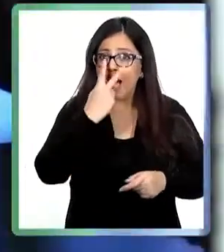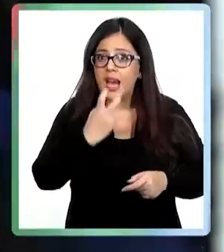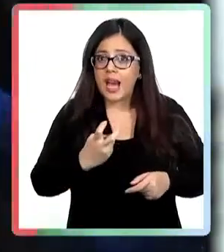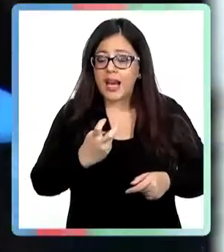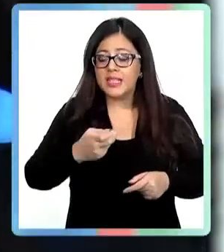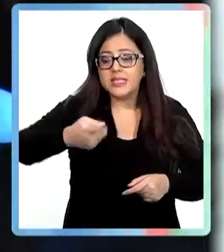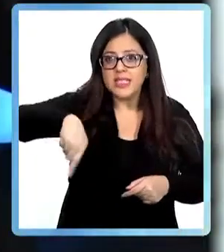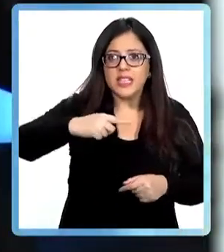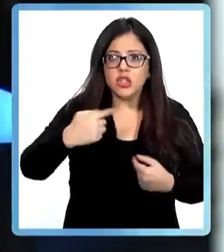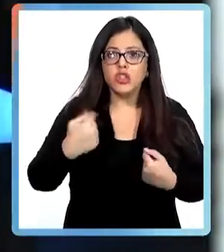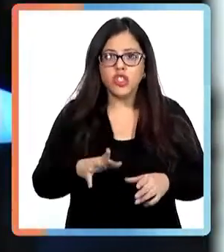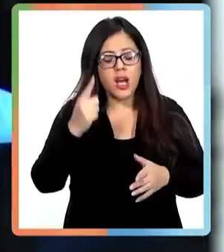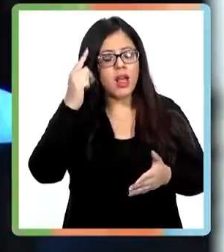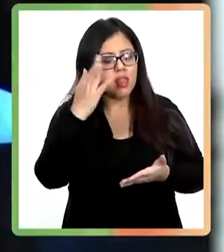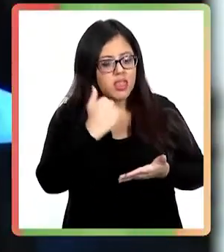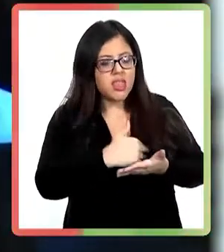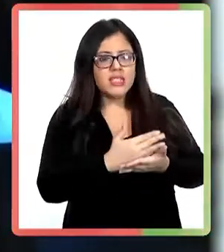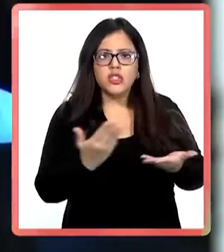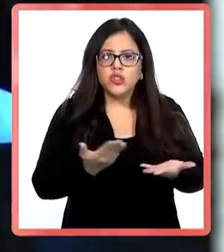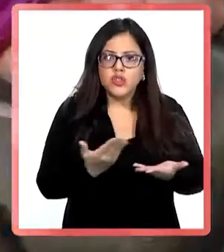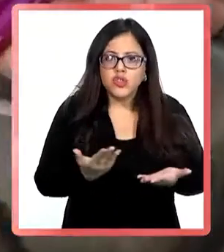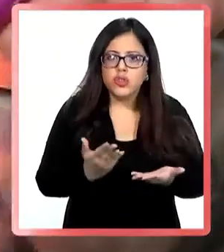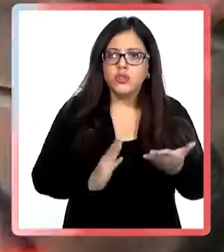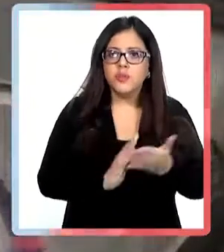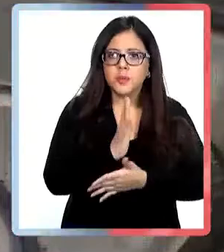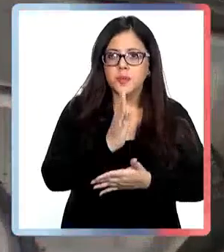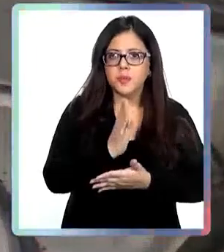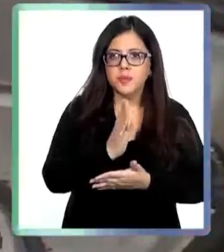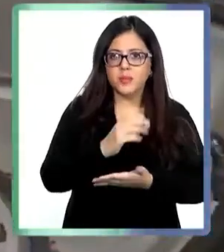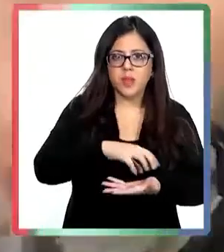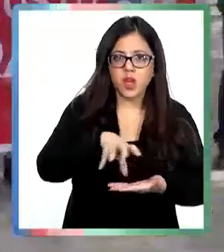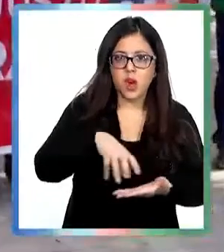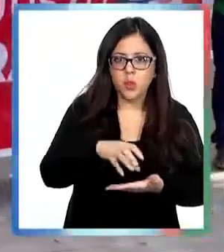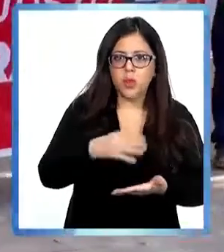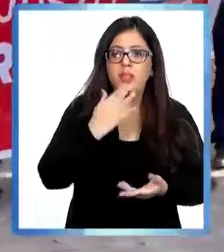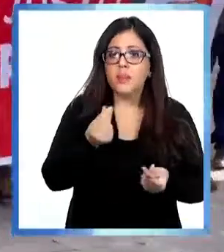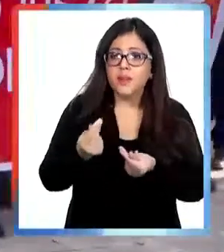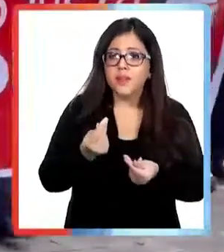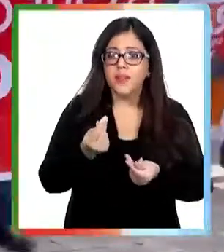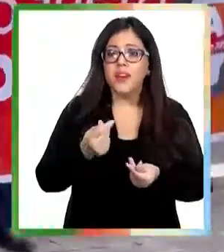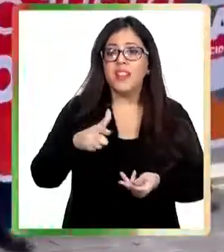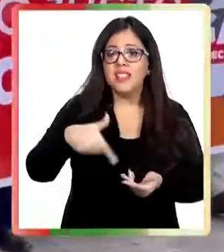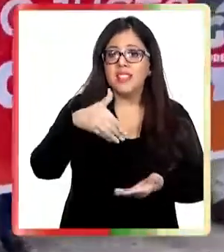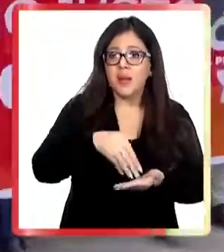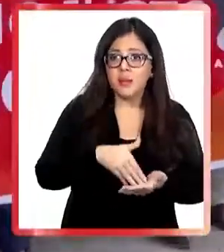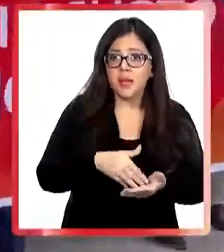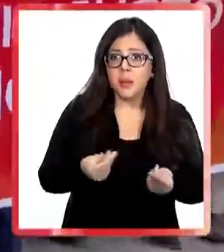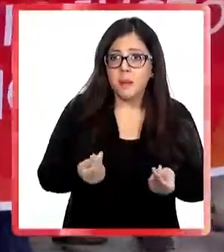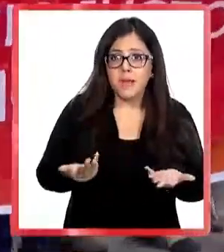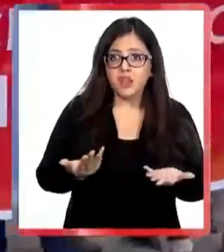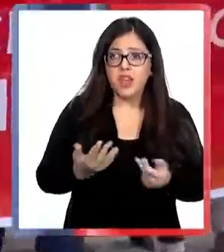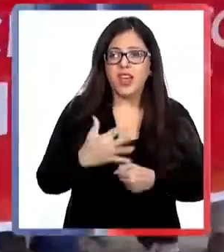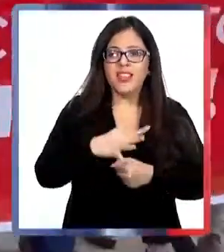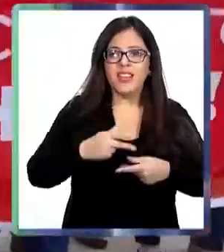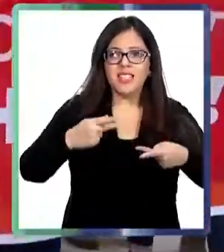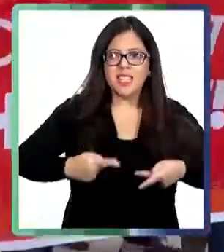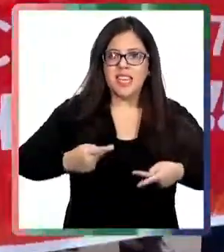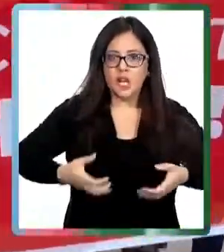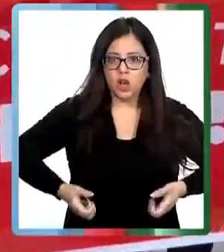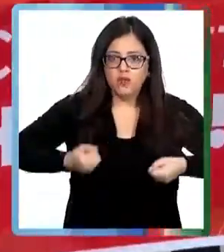que definirá en qué comuna iniciará y el monto es 17.000 pesos para el cilindro de 15 kilos.